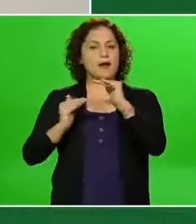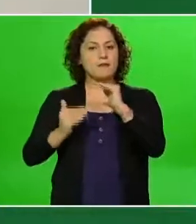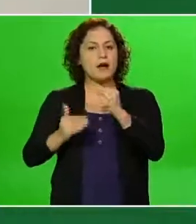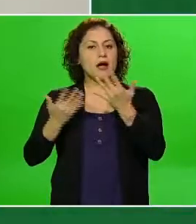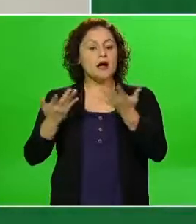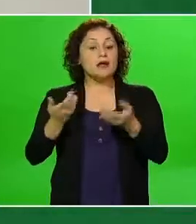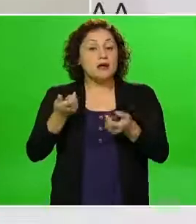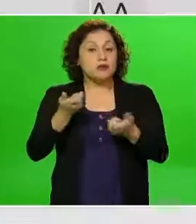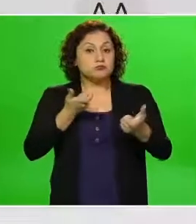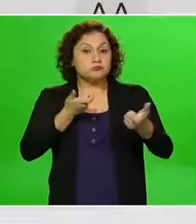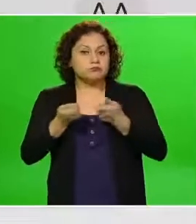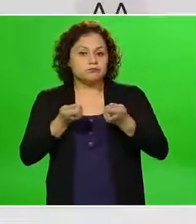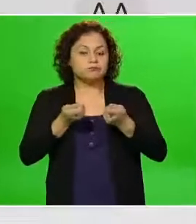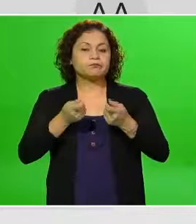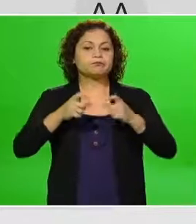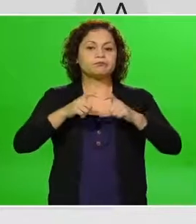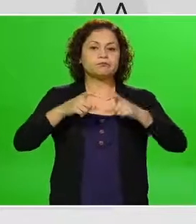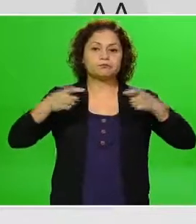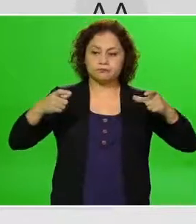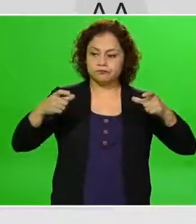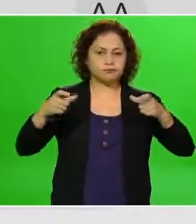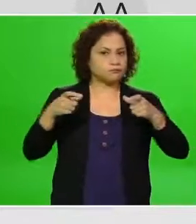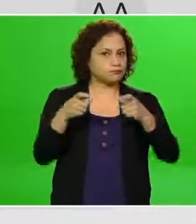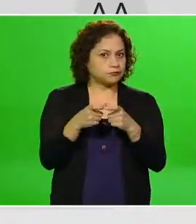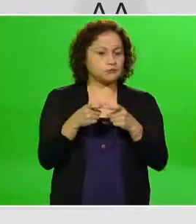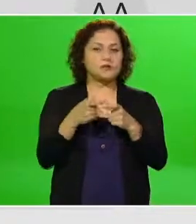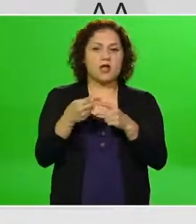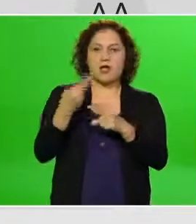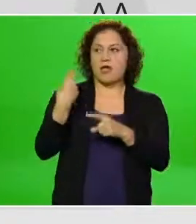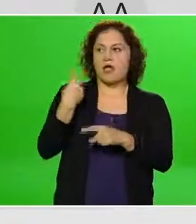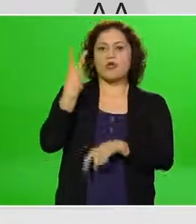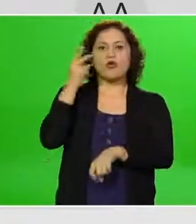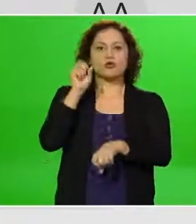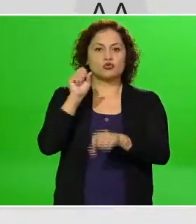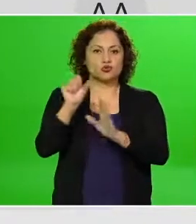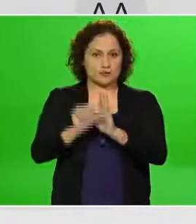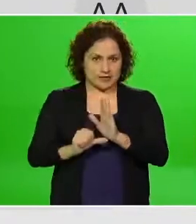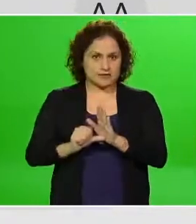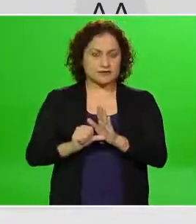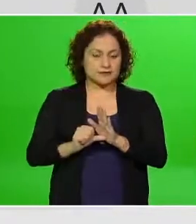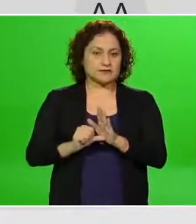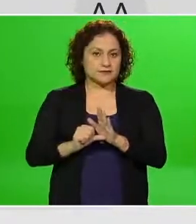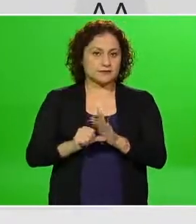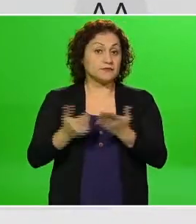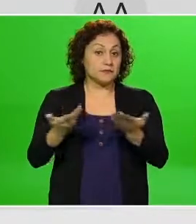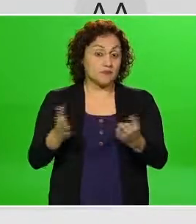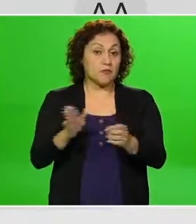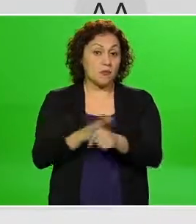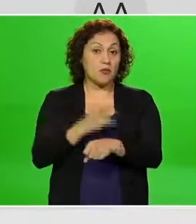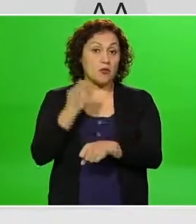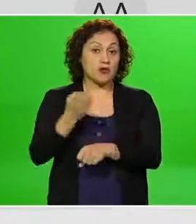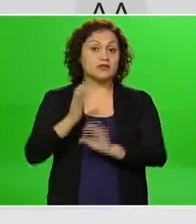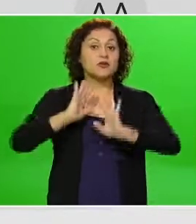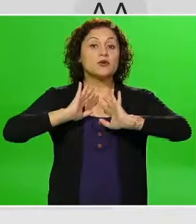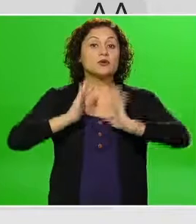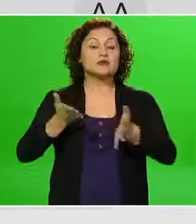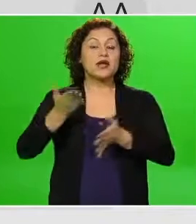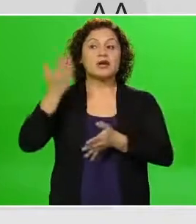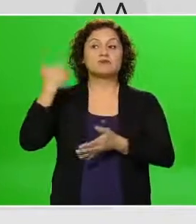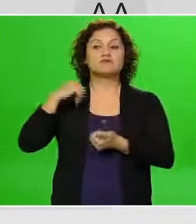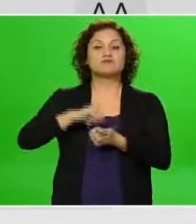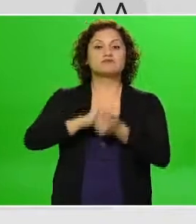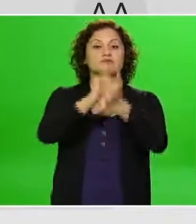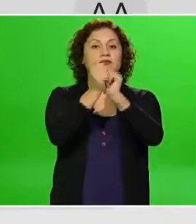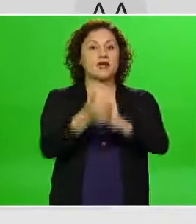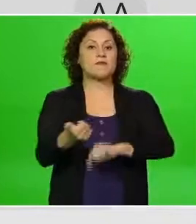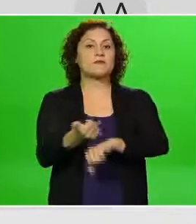muy marcado, sobre todo en los últimos 2 meses. Eso fue lo que le permitió en el ciclo pasado pasar al color amarillo a la Ciudad